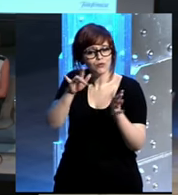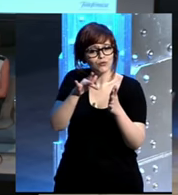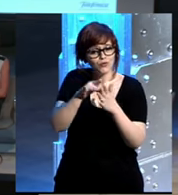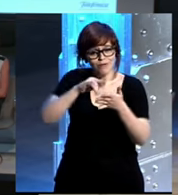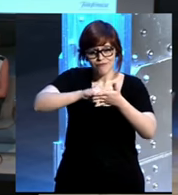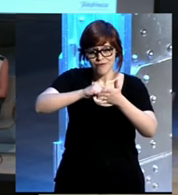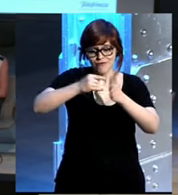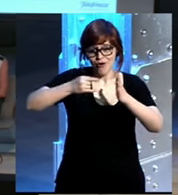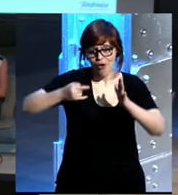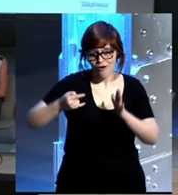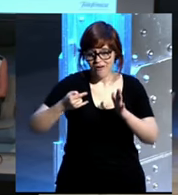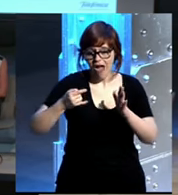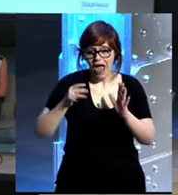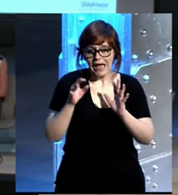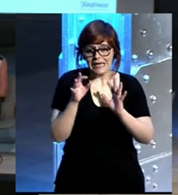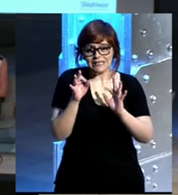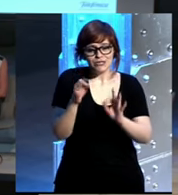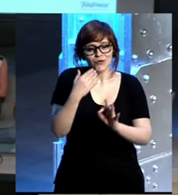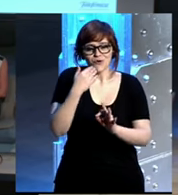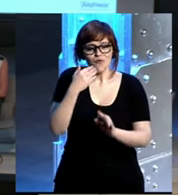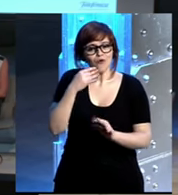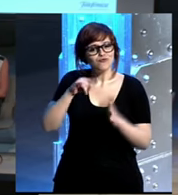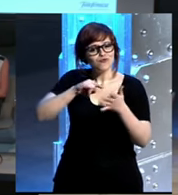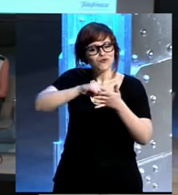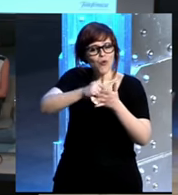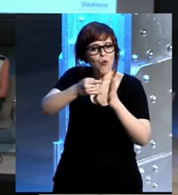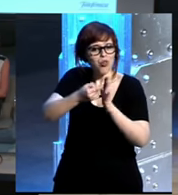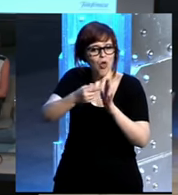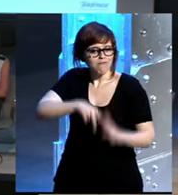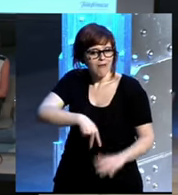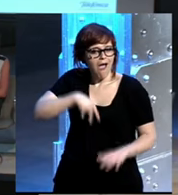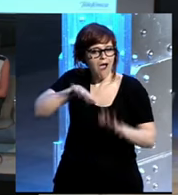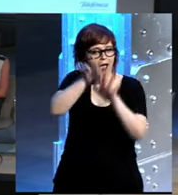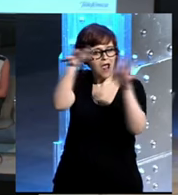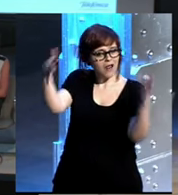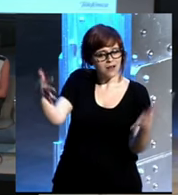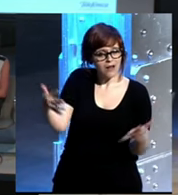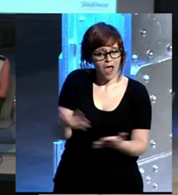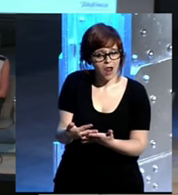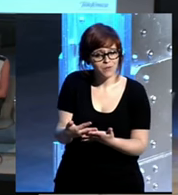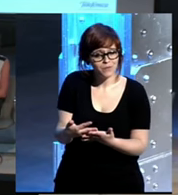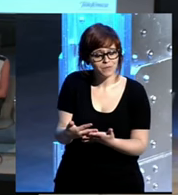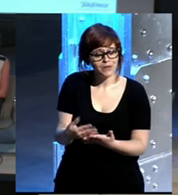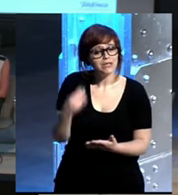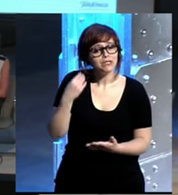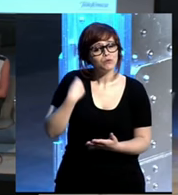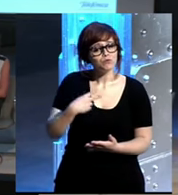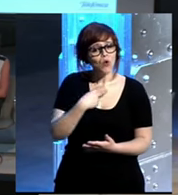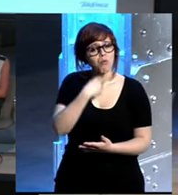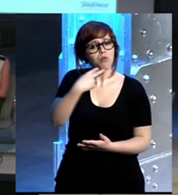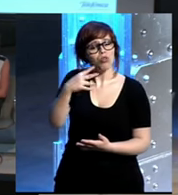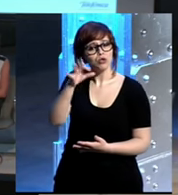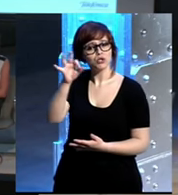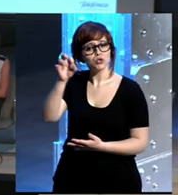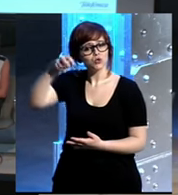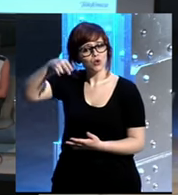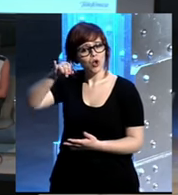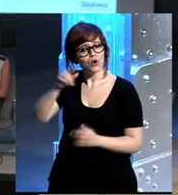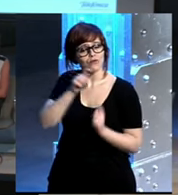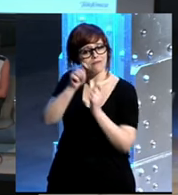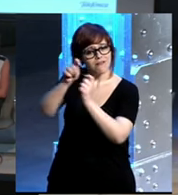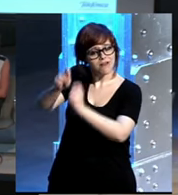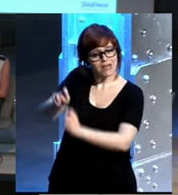de prácticamente todo aquello. Y ahora le paso otra vez la palabra a Sonia, tiene un ejemplo más concreto y luego de ahí haremos el